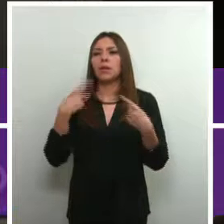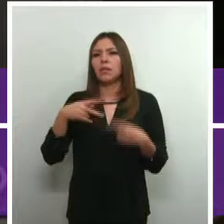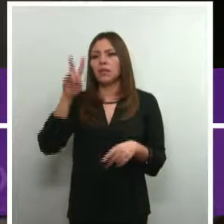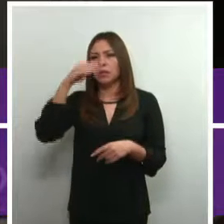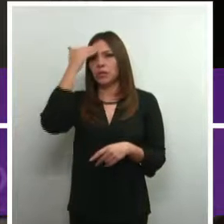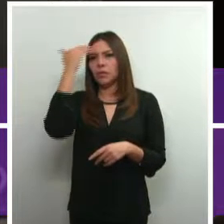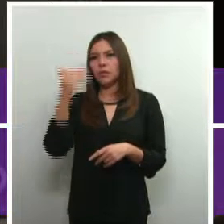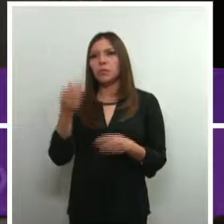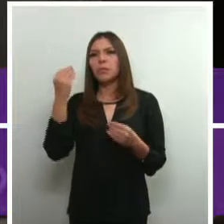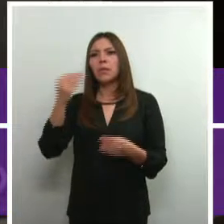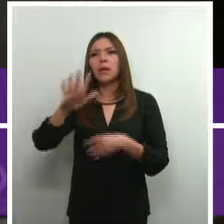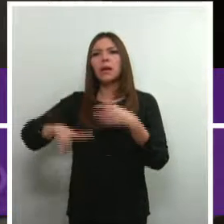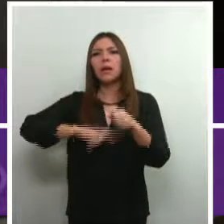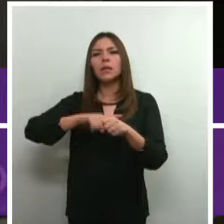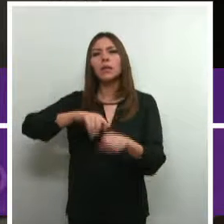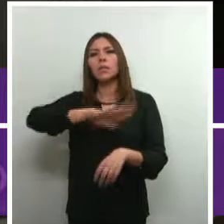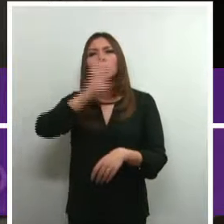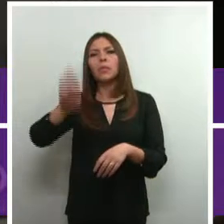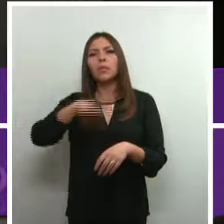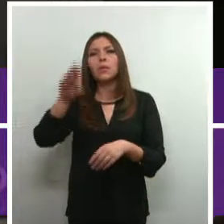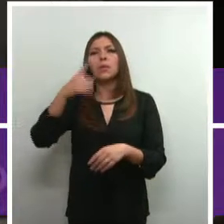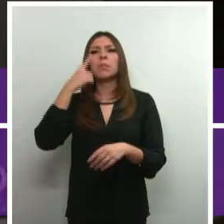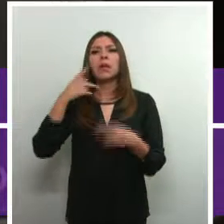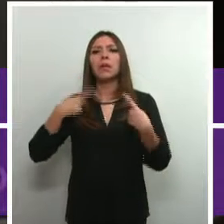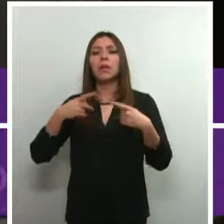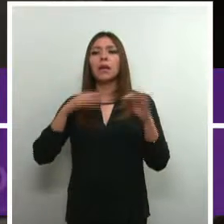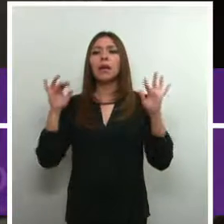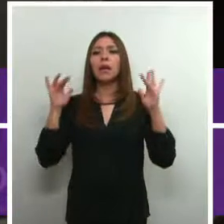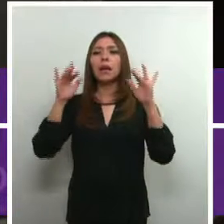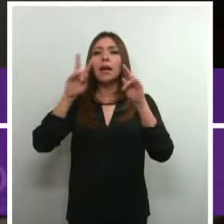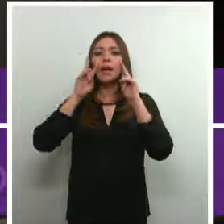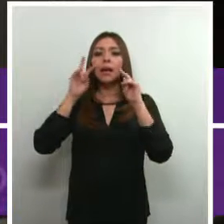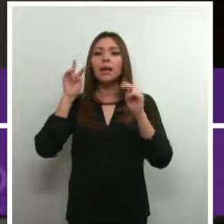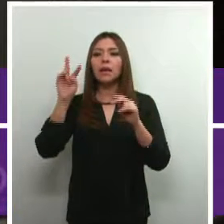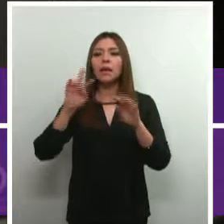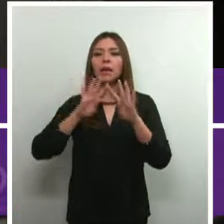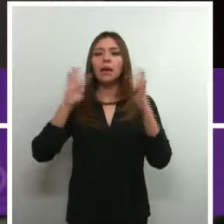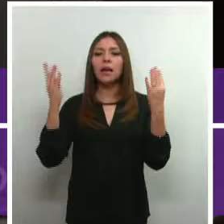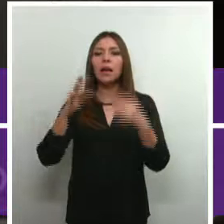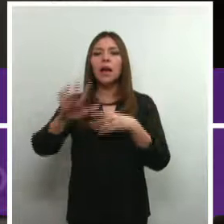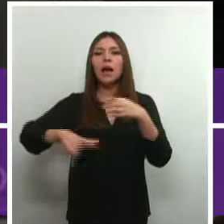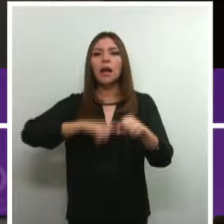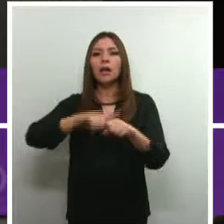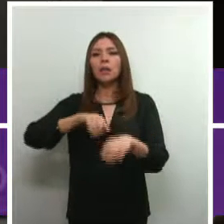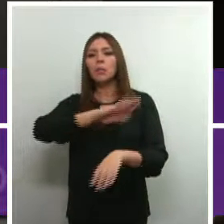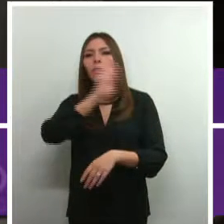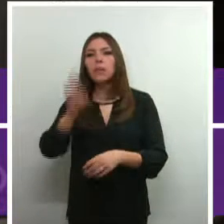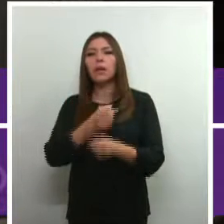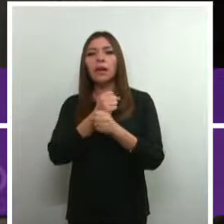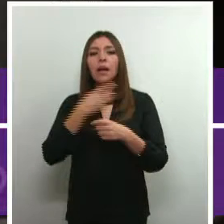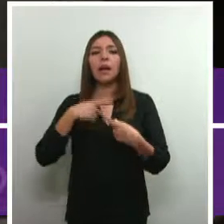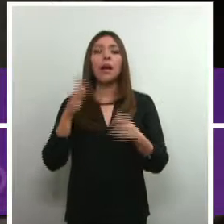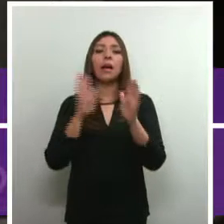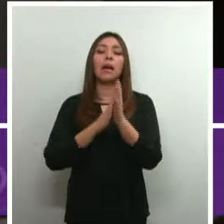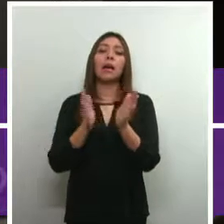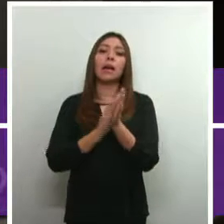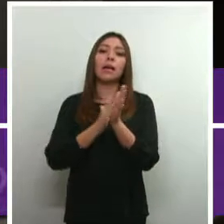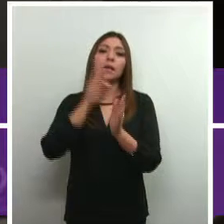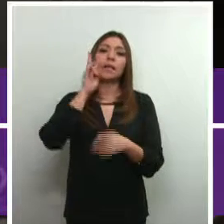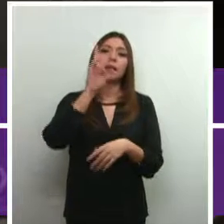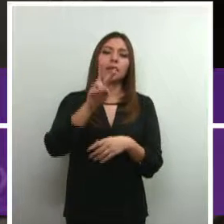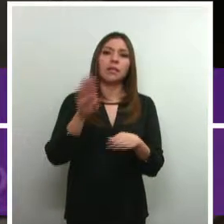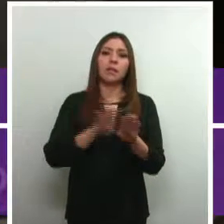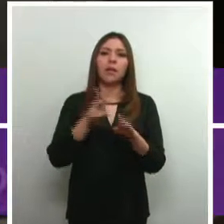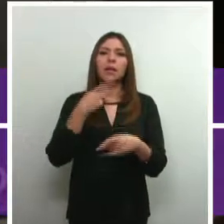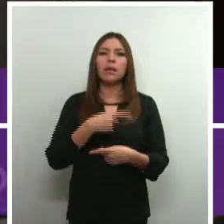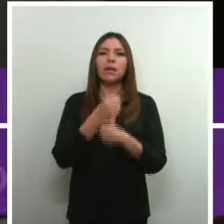en ruedos y palenques para diversión de quienes aplauden la tortura y gozan durante 20 minutos de la